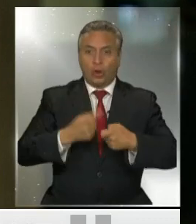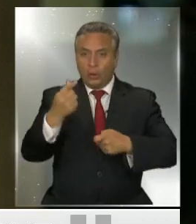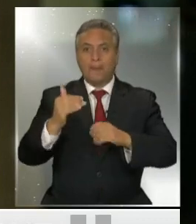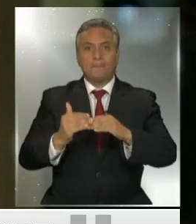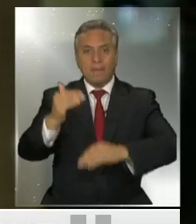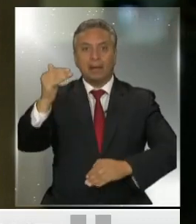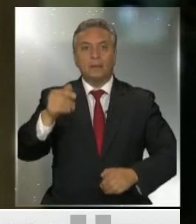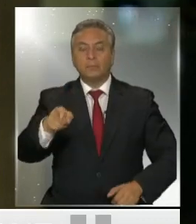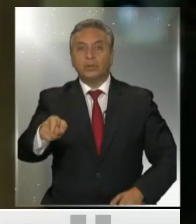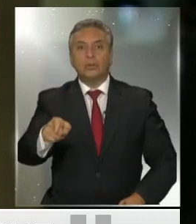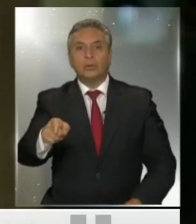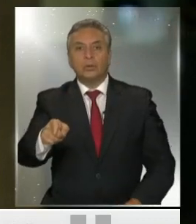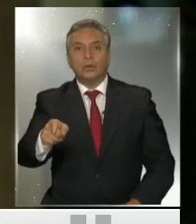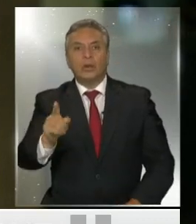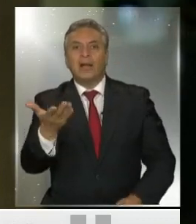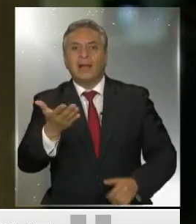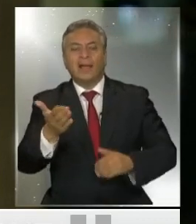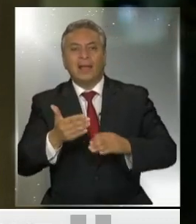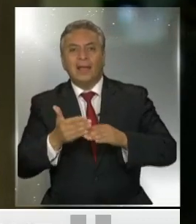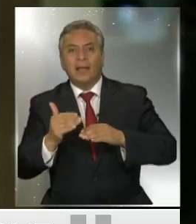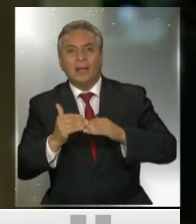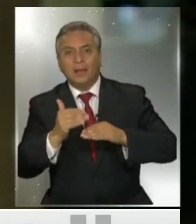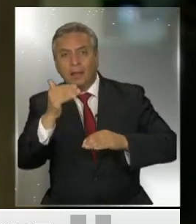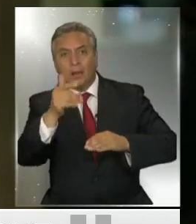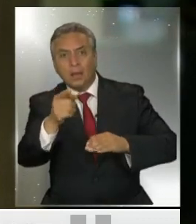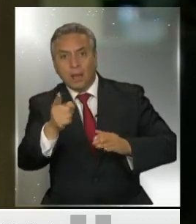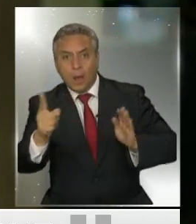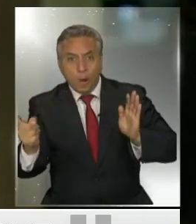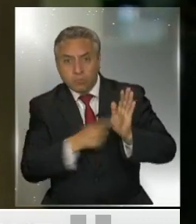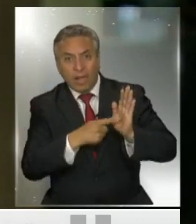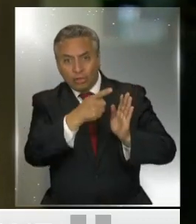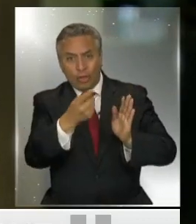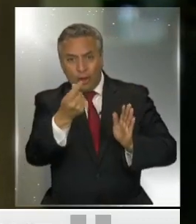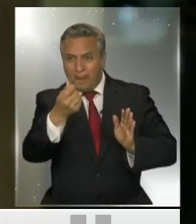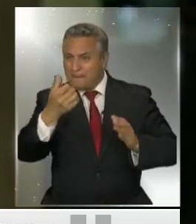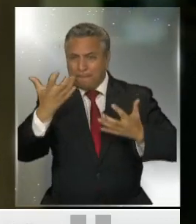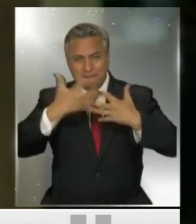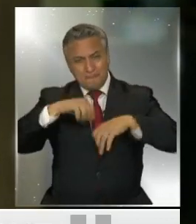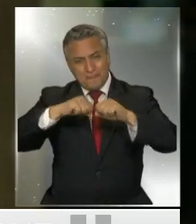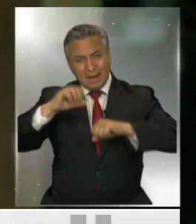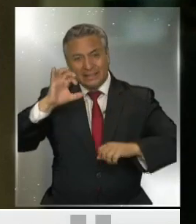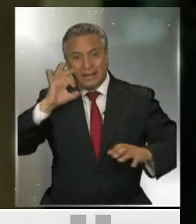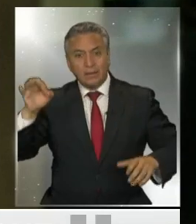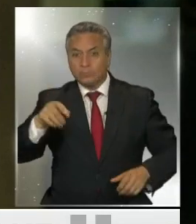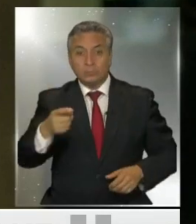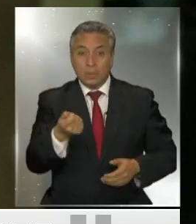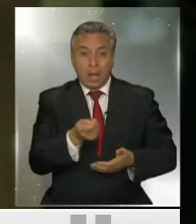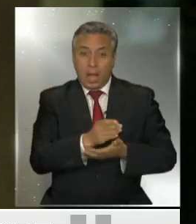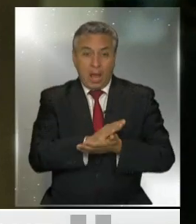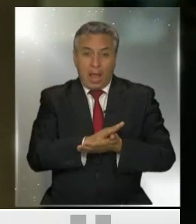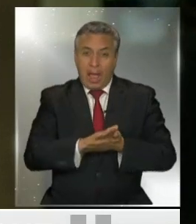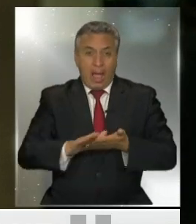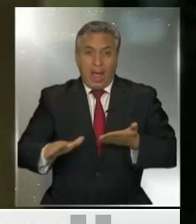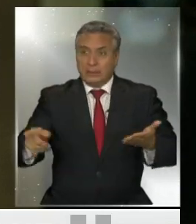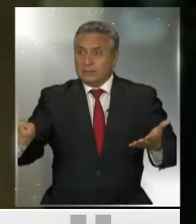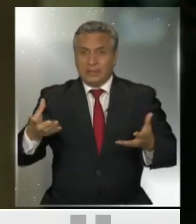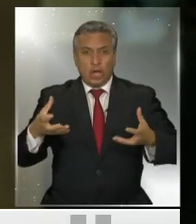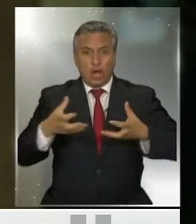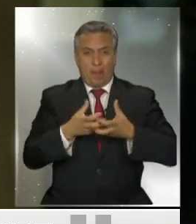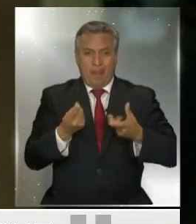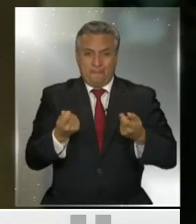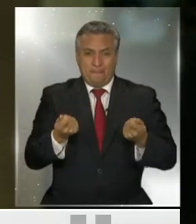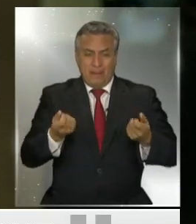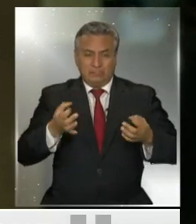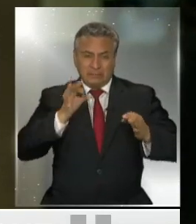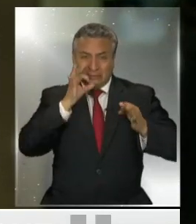carga ejecutar a la grande empresa este país esta crisis lo quiero decir responsablemente les está saliendo gratis a los grandes grupos económicos no van a